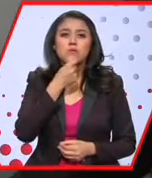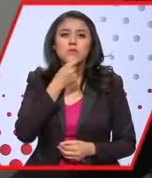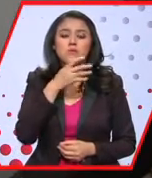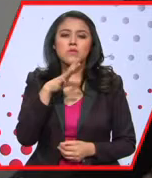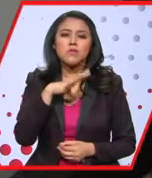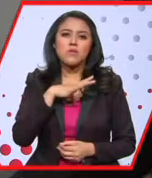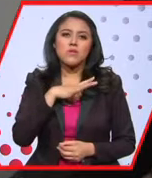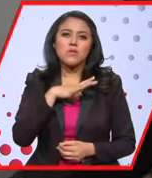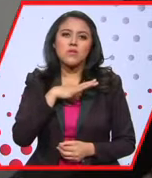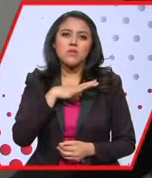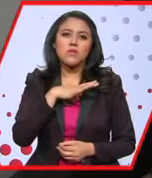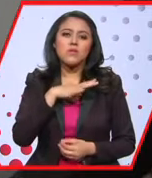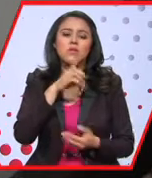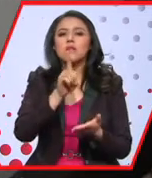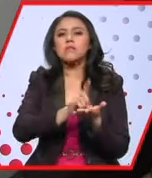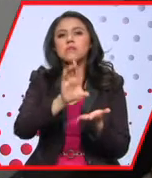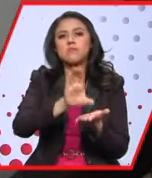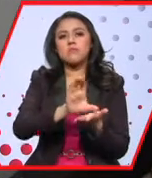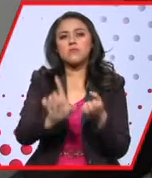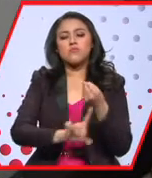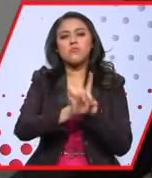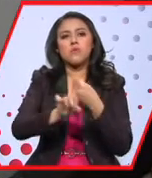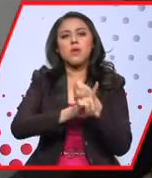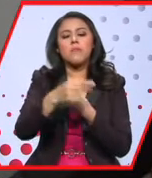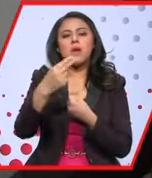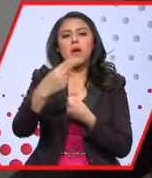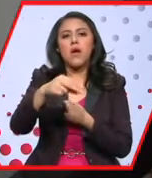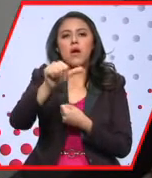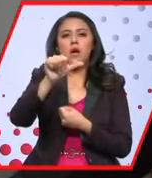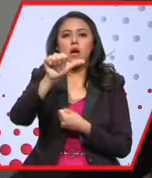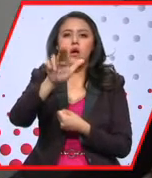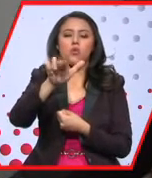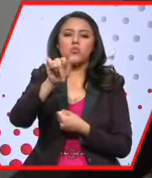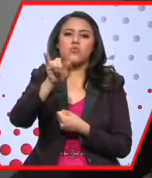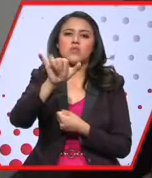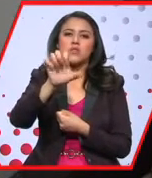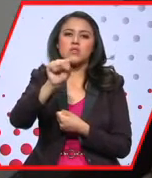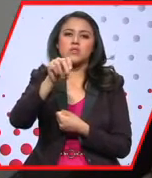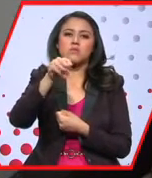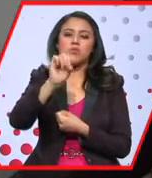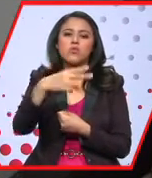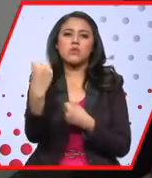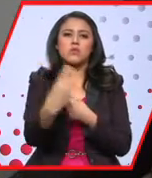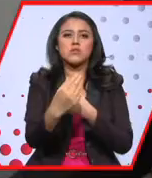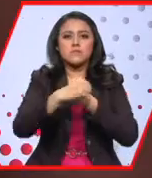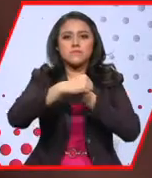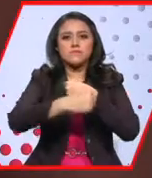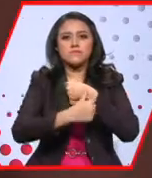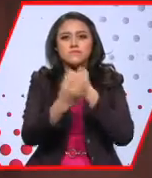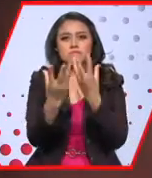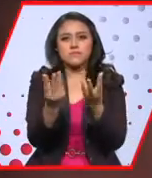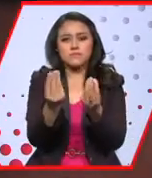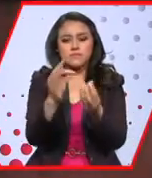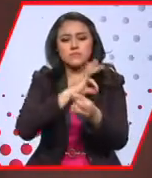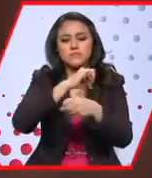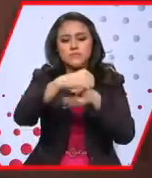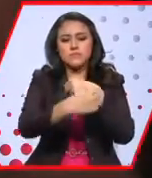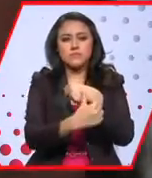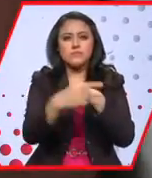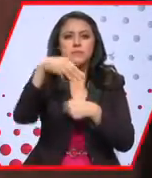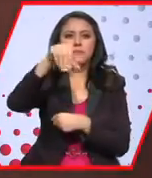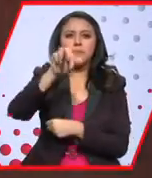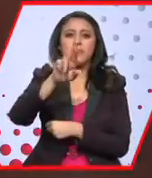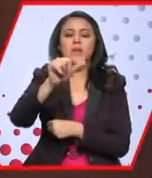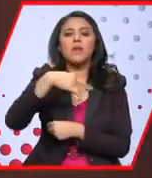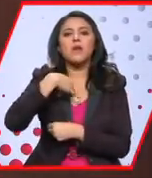es un niño especial. Tiene el problema de autismo y necesita una operación de testículos. María de Jesús